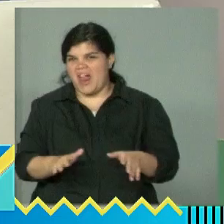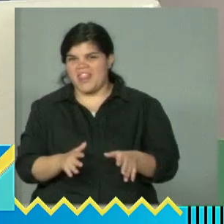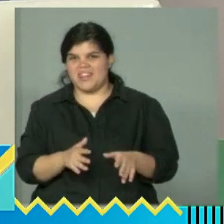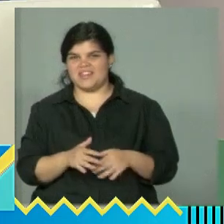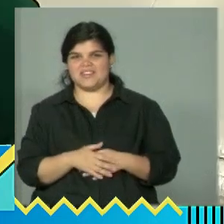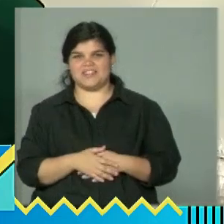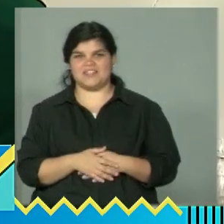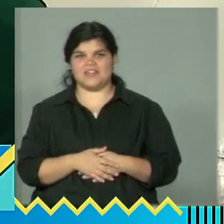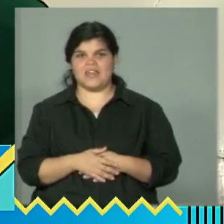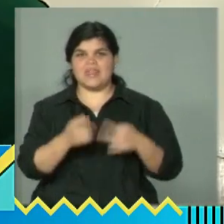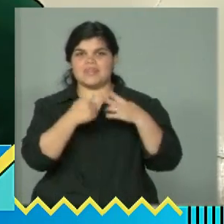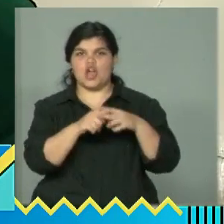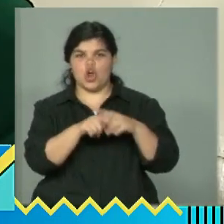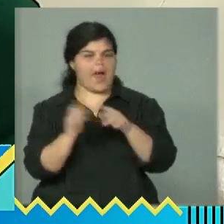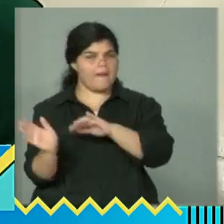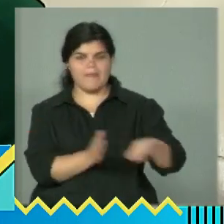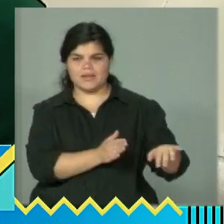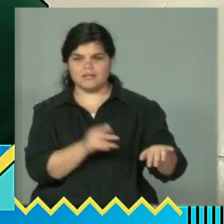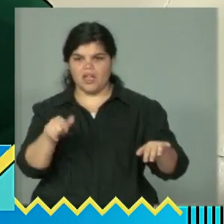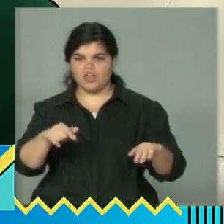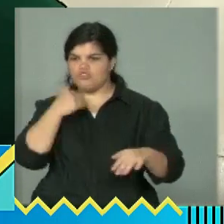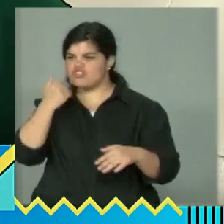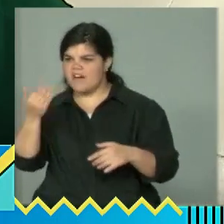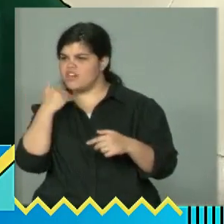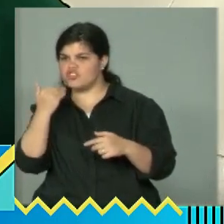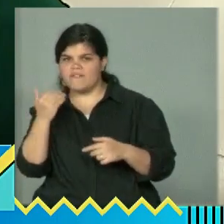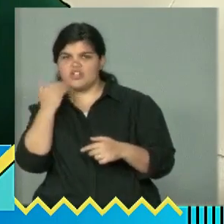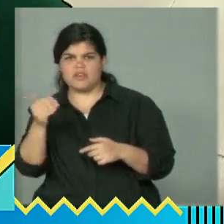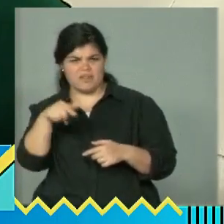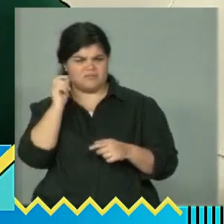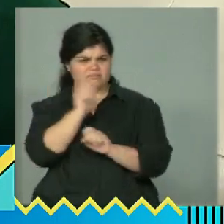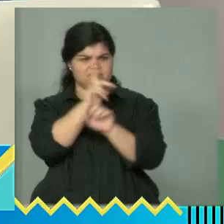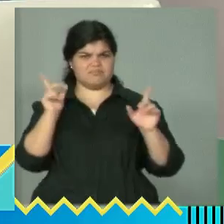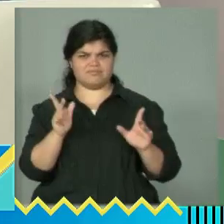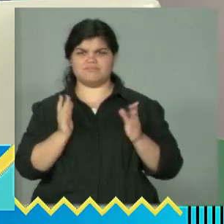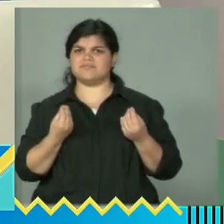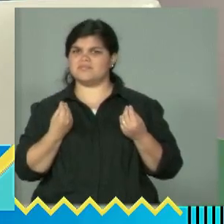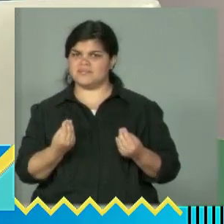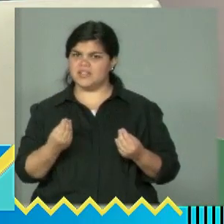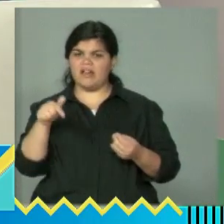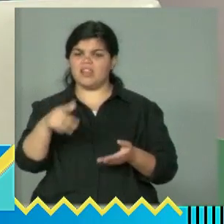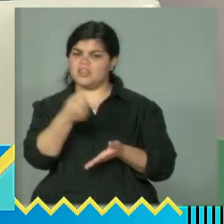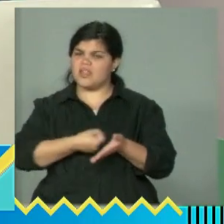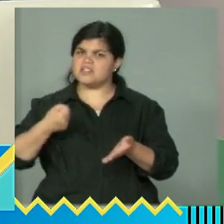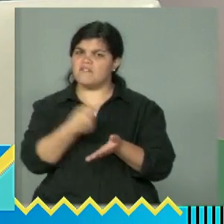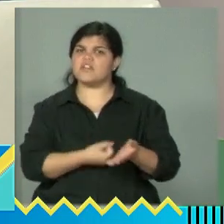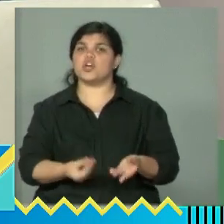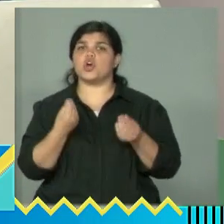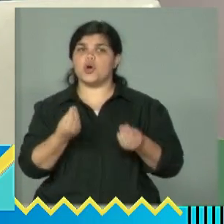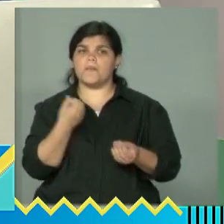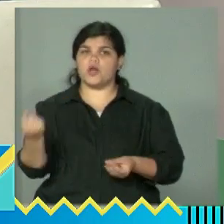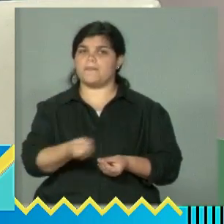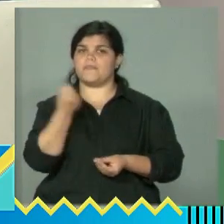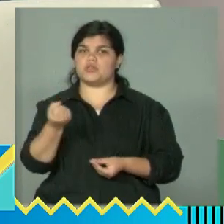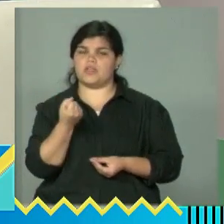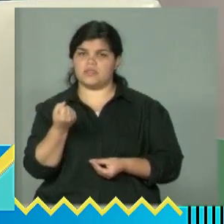lo que es la tecnología. Eso me llama mucho la atención. Y creo que el desafío está en poder generarles a los chicos hoy un